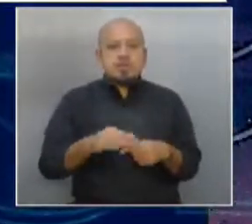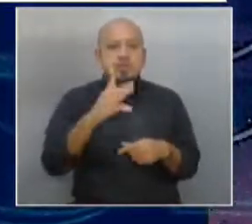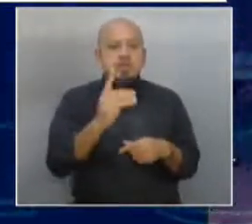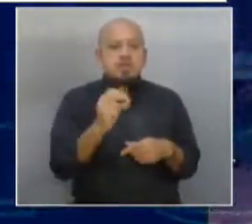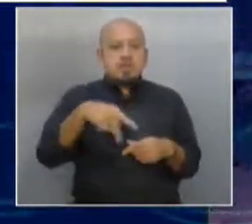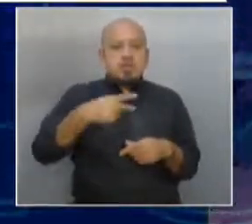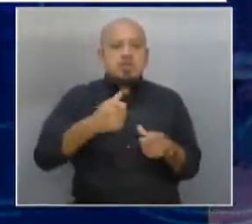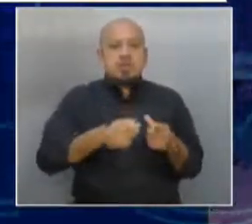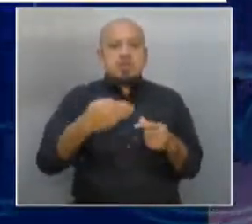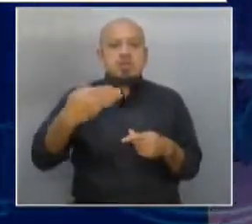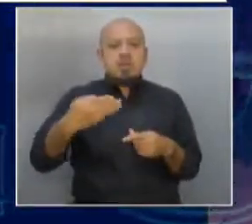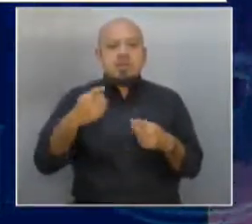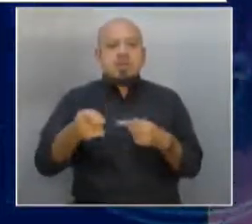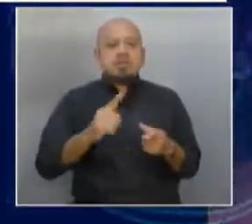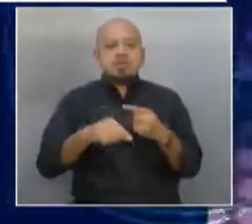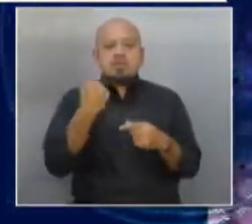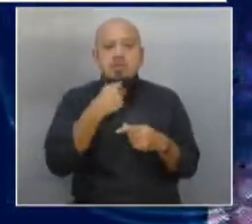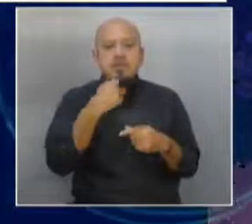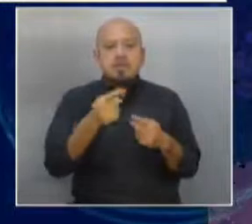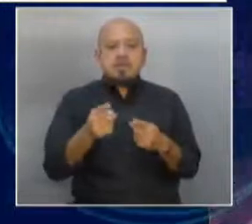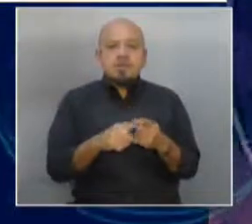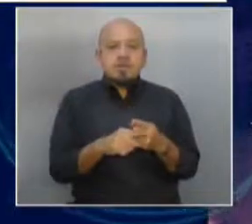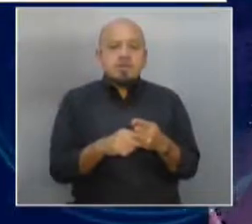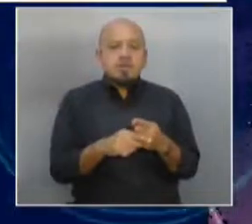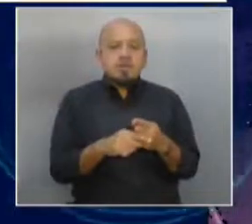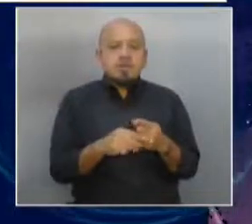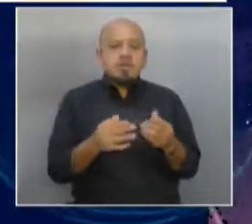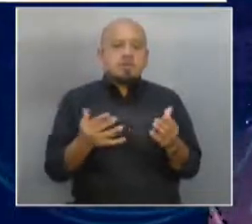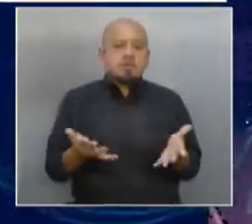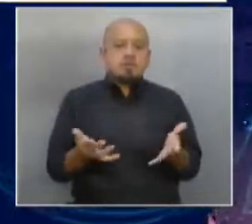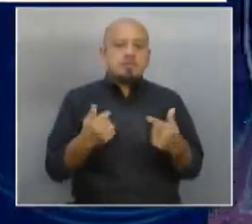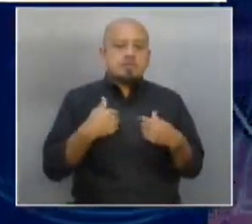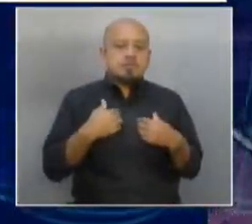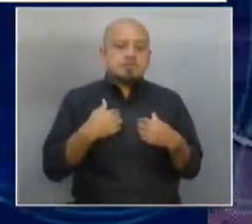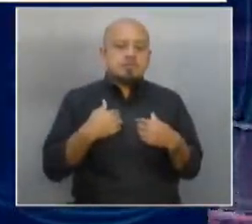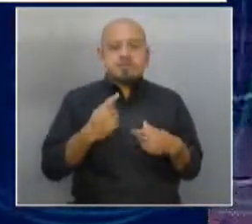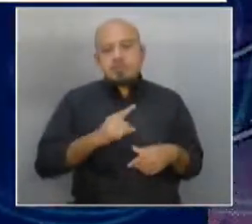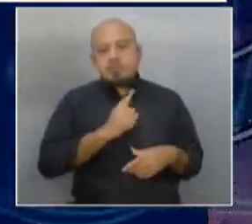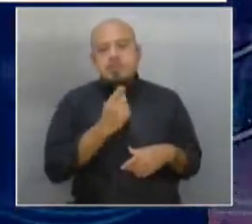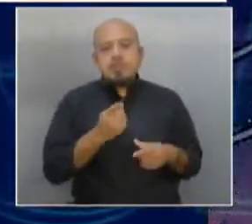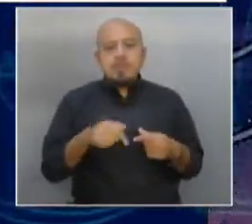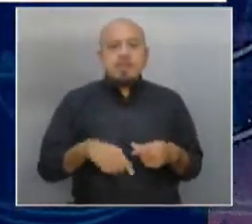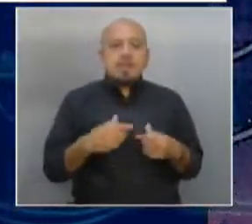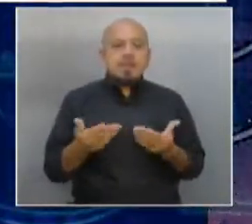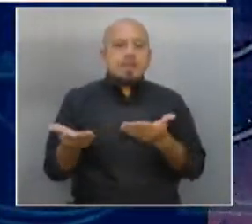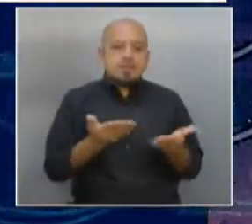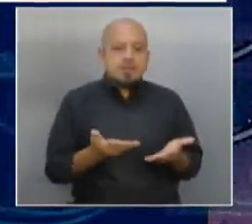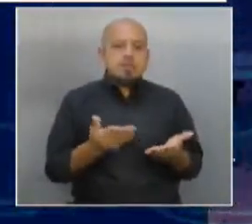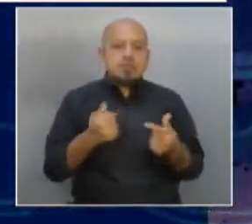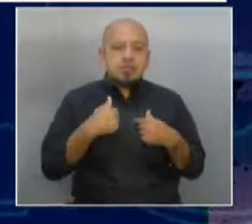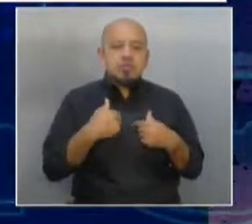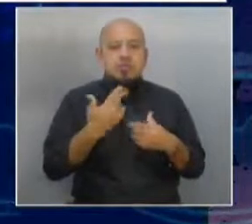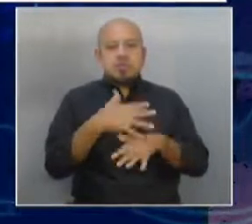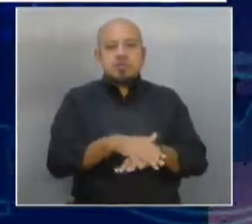la familia que nos faltaba, ¿no? Y estamos orgullosos que nos hayan hecho parte de ellos, nos